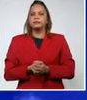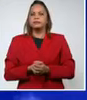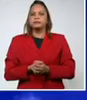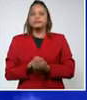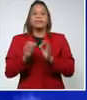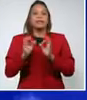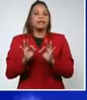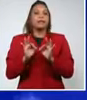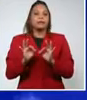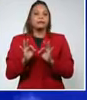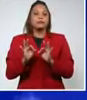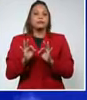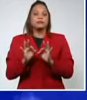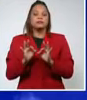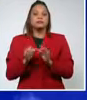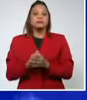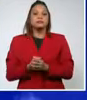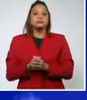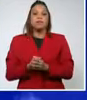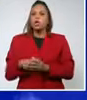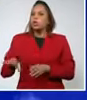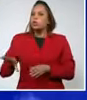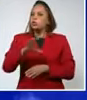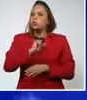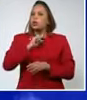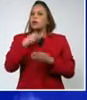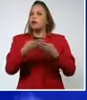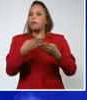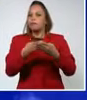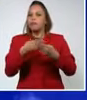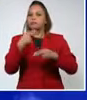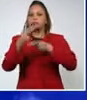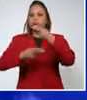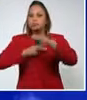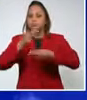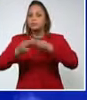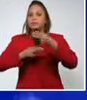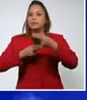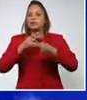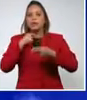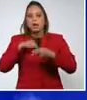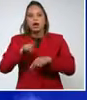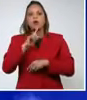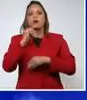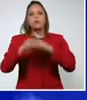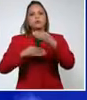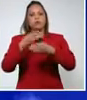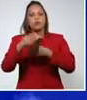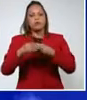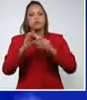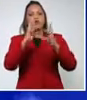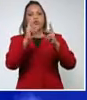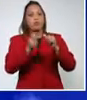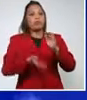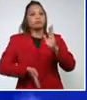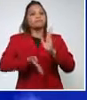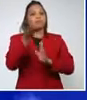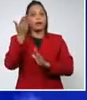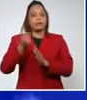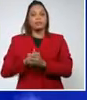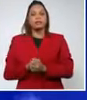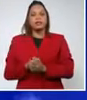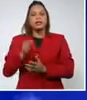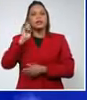realmente se habían sacado todas las muestras y deben de procesarse hoy un número importante. Acuérdense que la